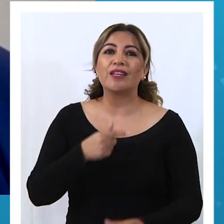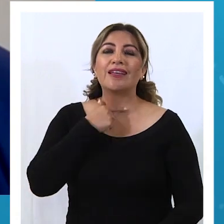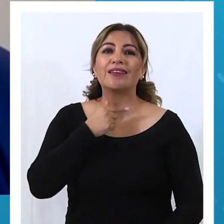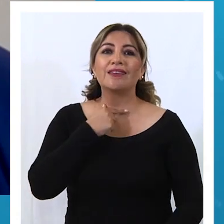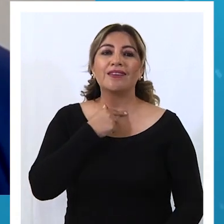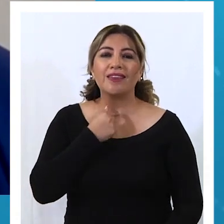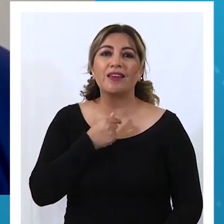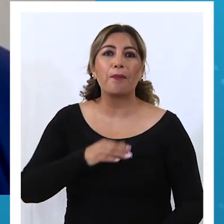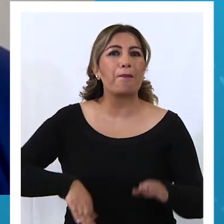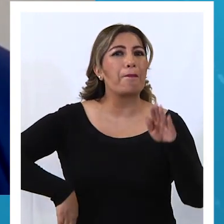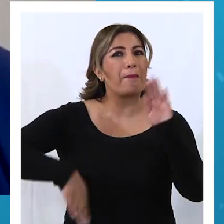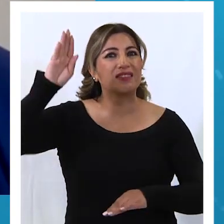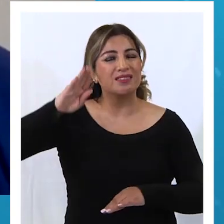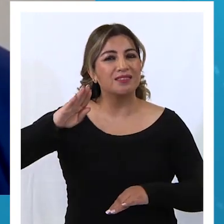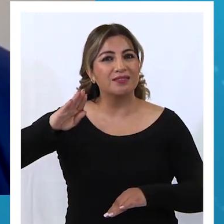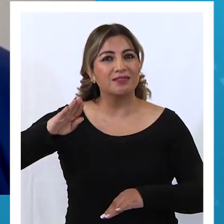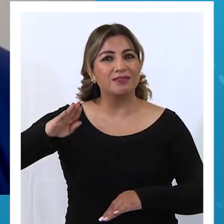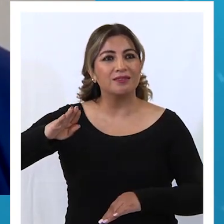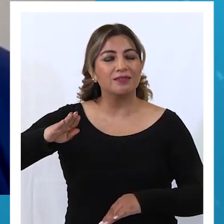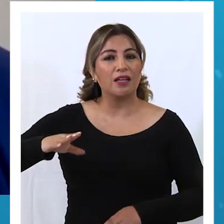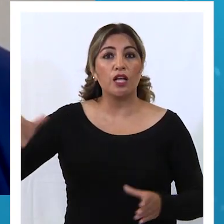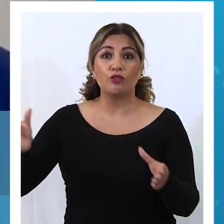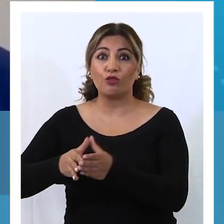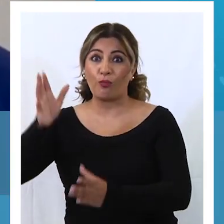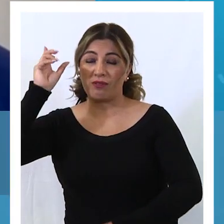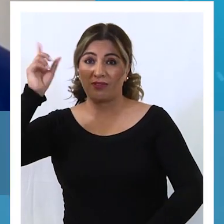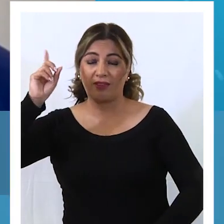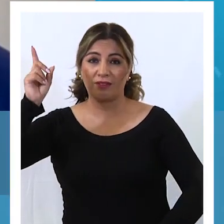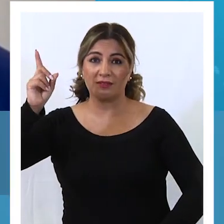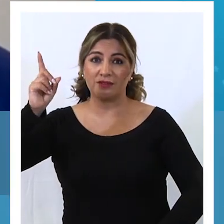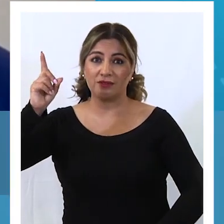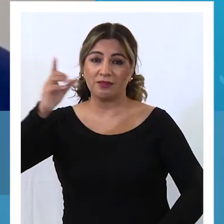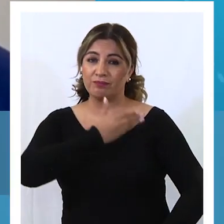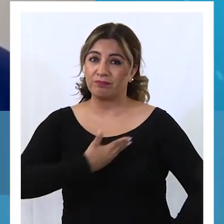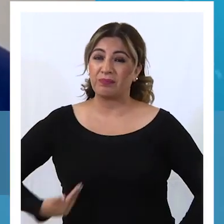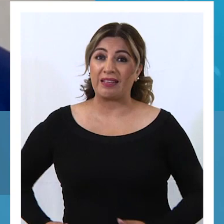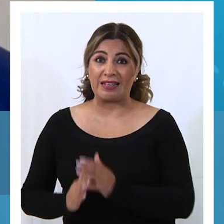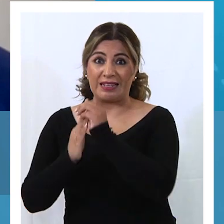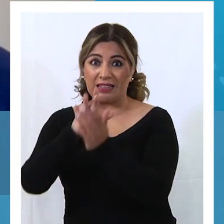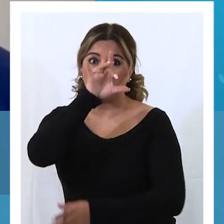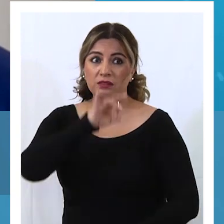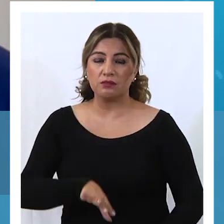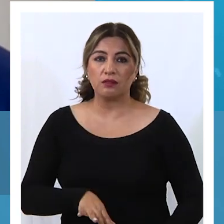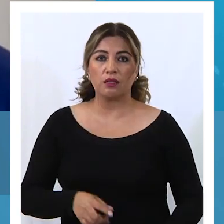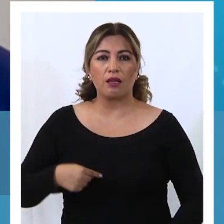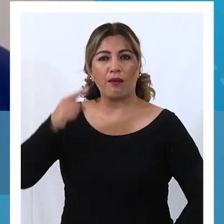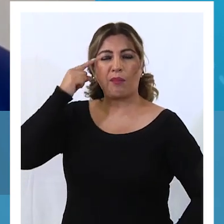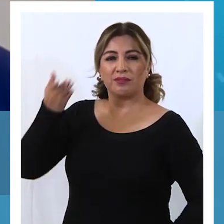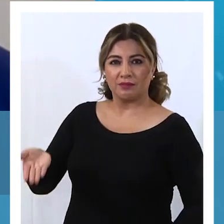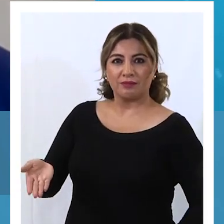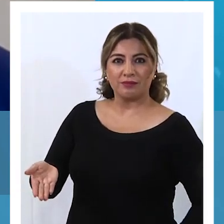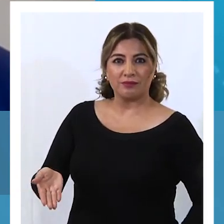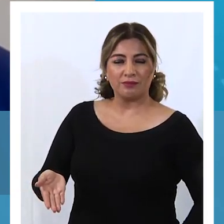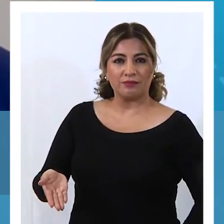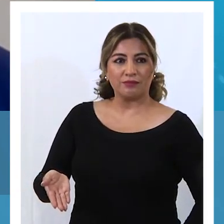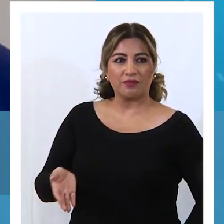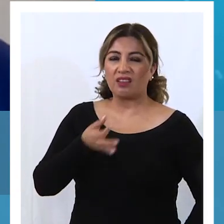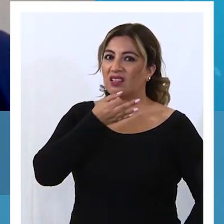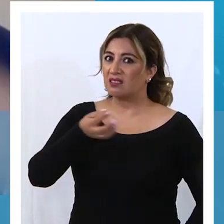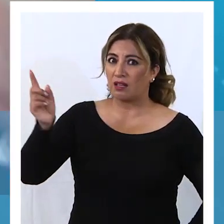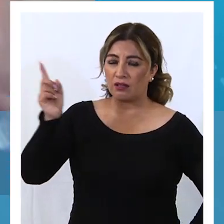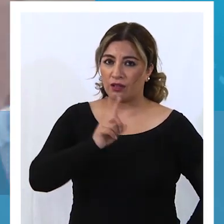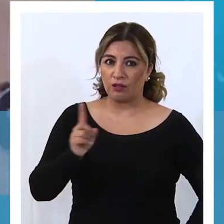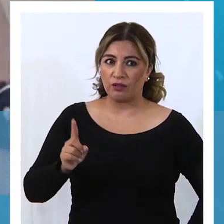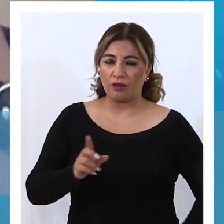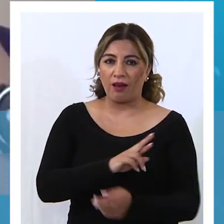gente quiere muchísimo más que eso. Entonces, la derecha en Chile, la clase gobernante en este momento en Chile, tiene que ponerse a pensar, oye, decirle que no, ¿no